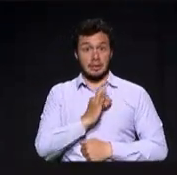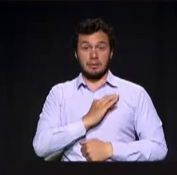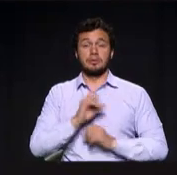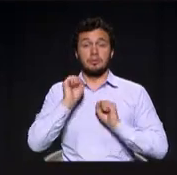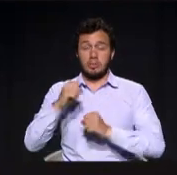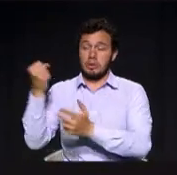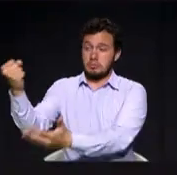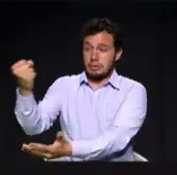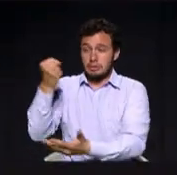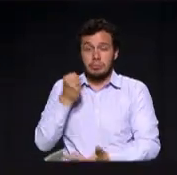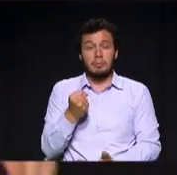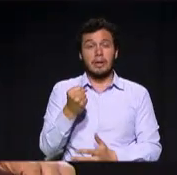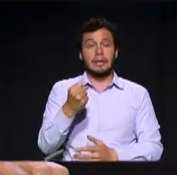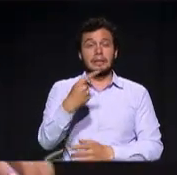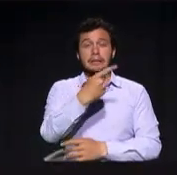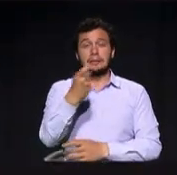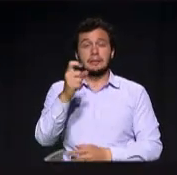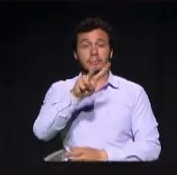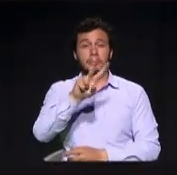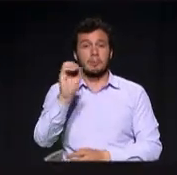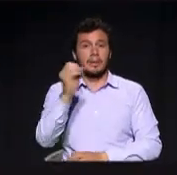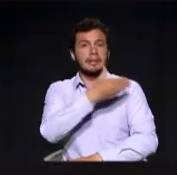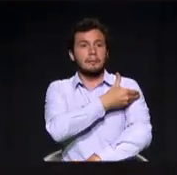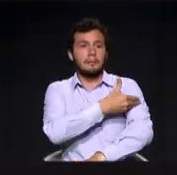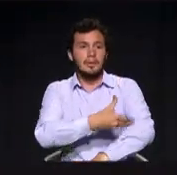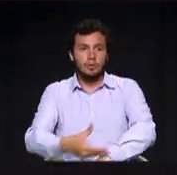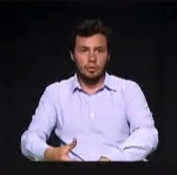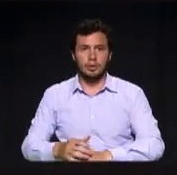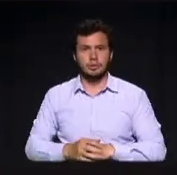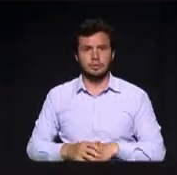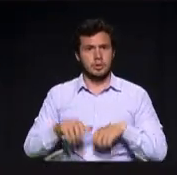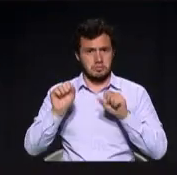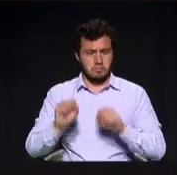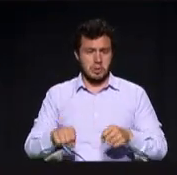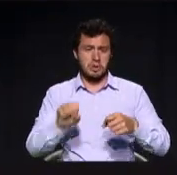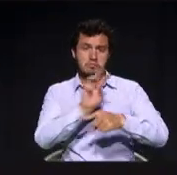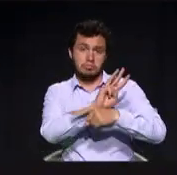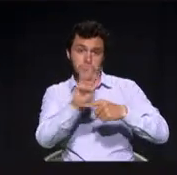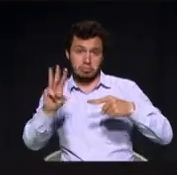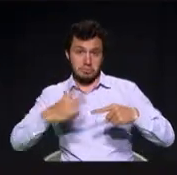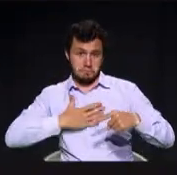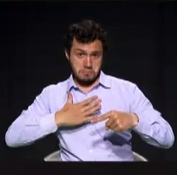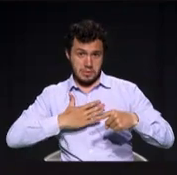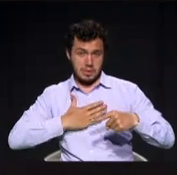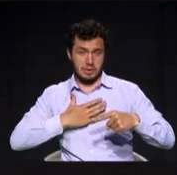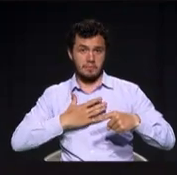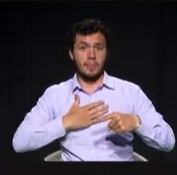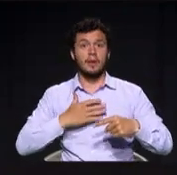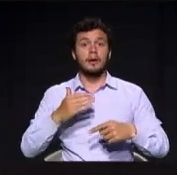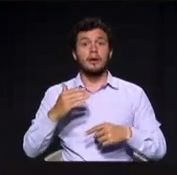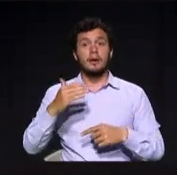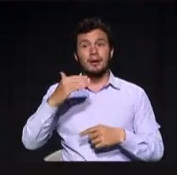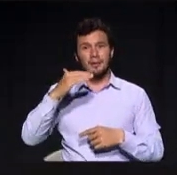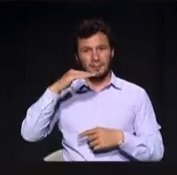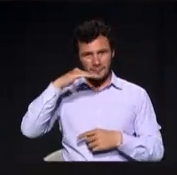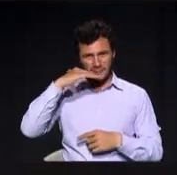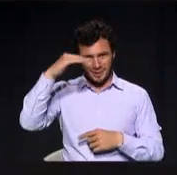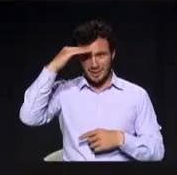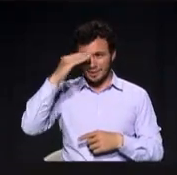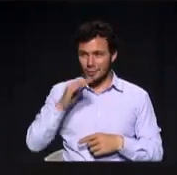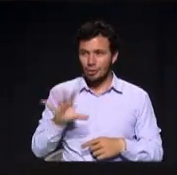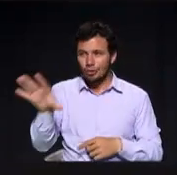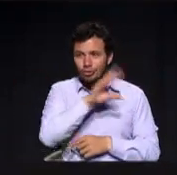los invito a que entren a mi pagina medellín lo construimos todos y se dan cuenta